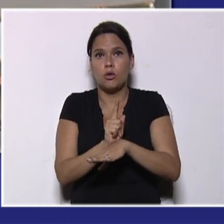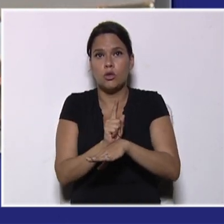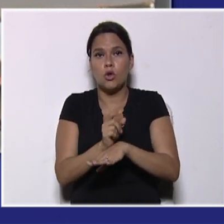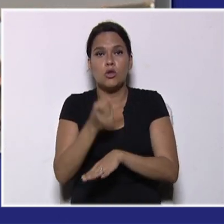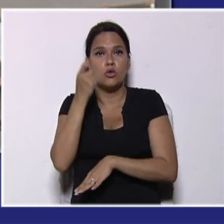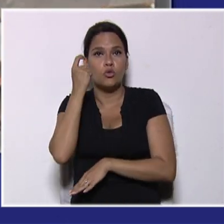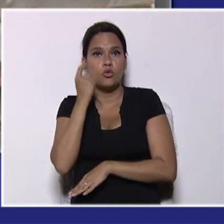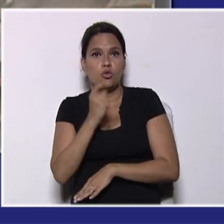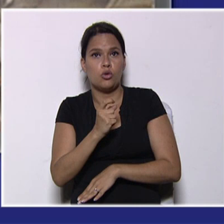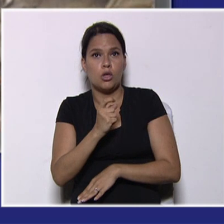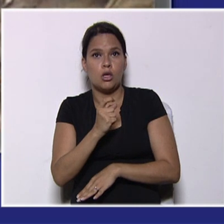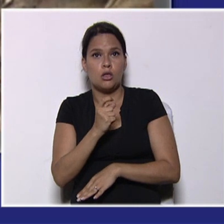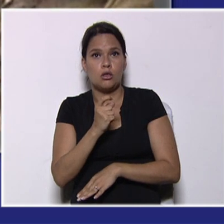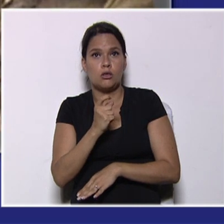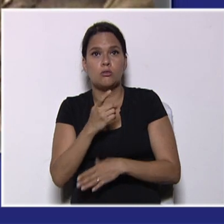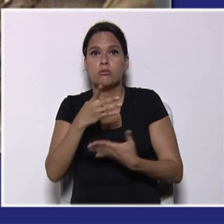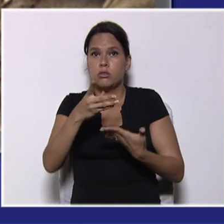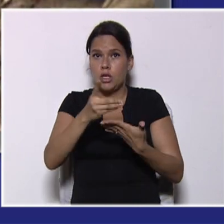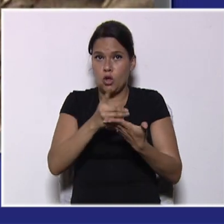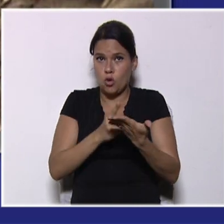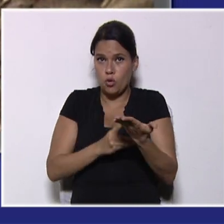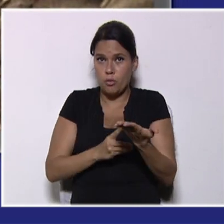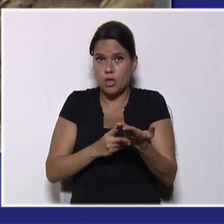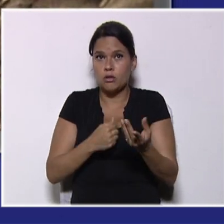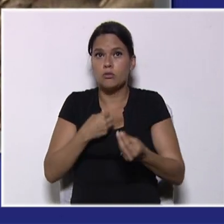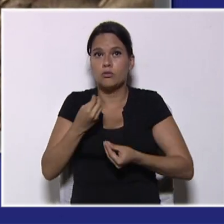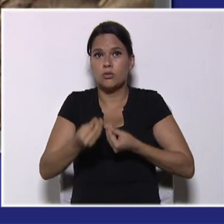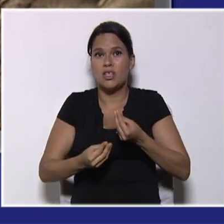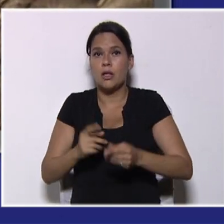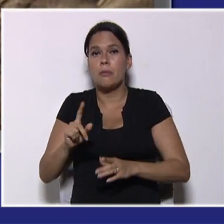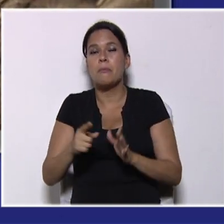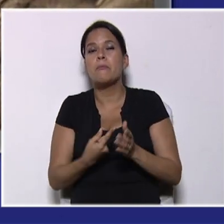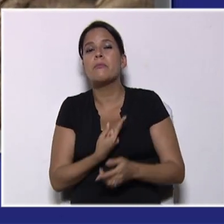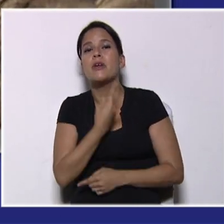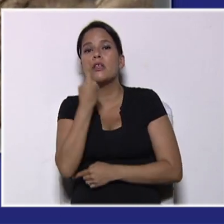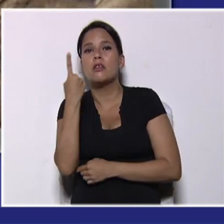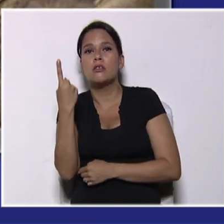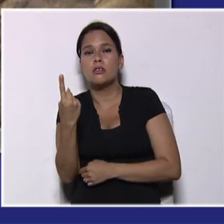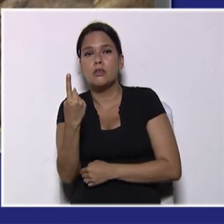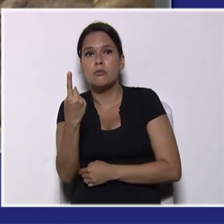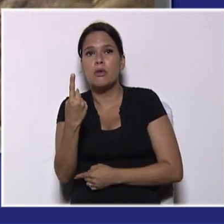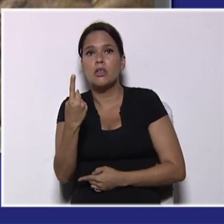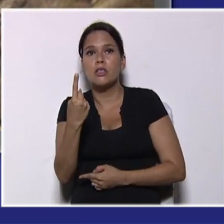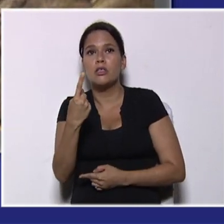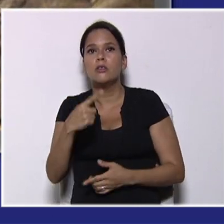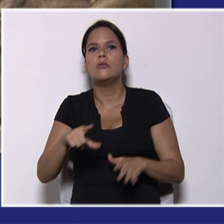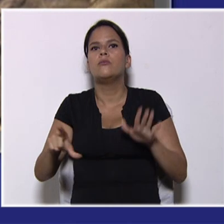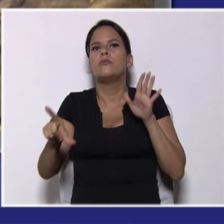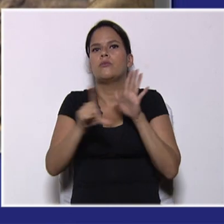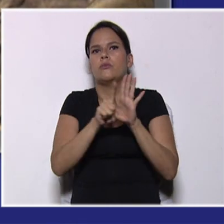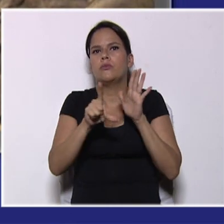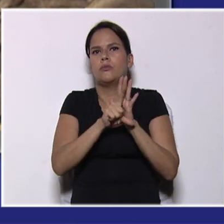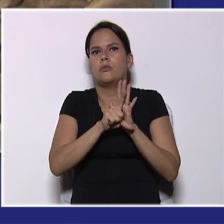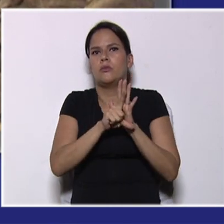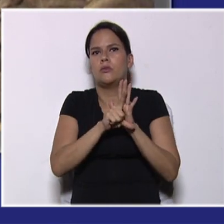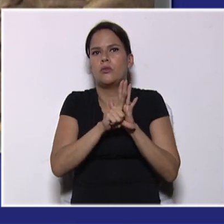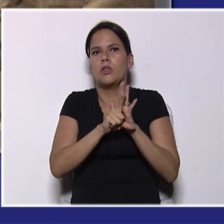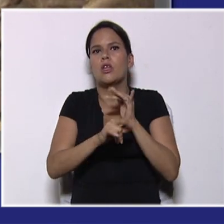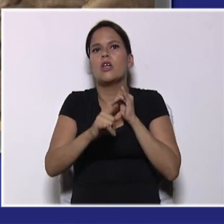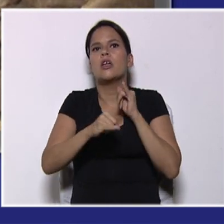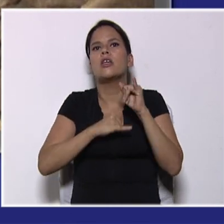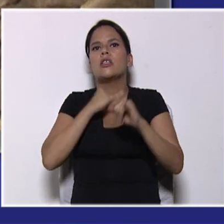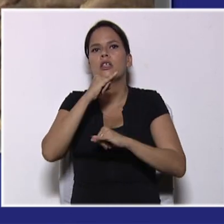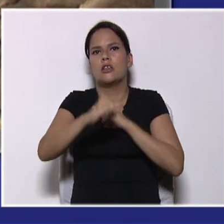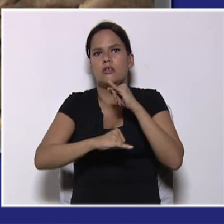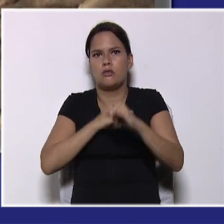Sucre. El tratado es considerado como el principal antecedente del derecho internacional humanitario, actual pionero